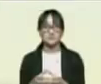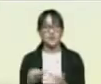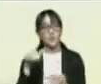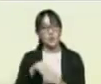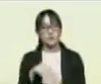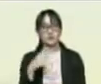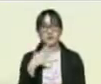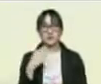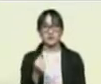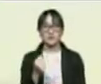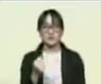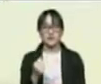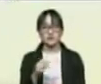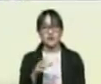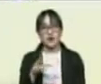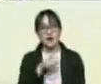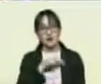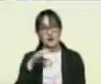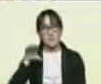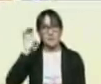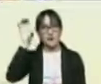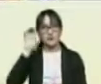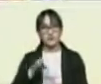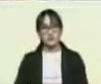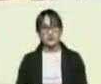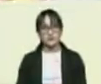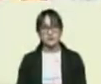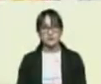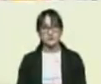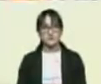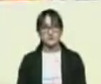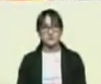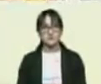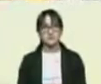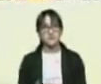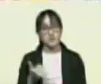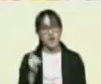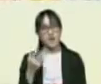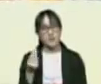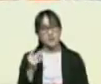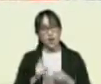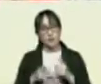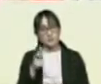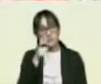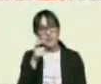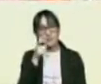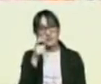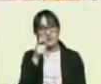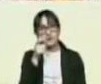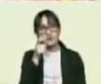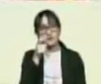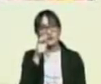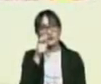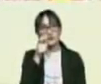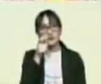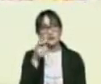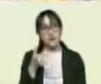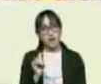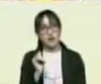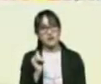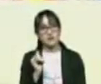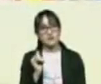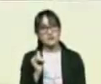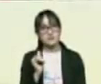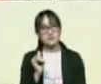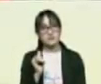de confianza en el carné de la patria. Sé que hay muchas cosas pendientes por hacer,